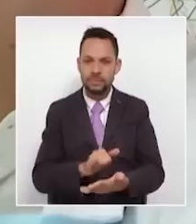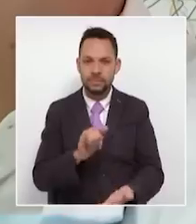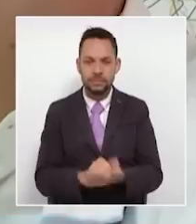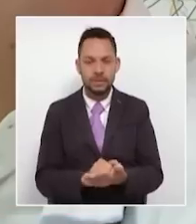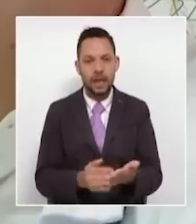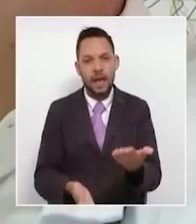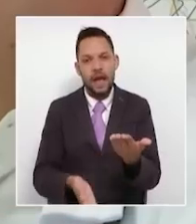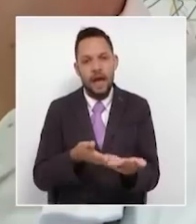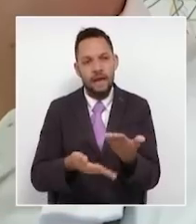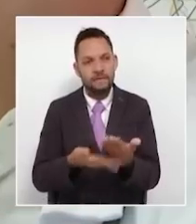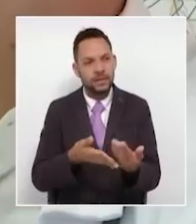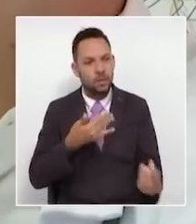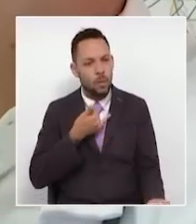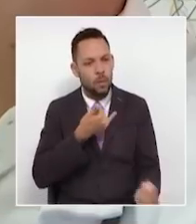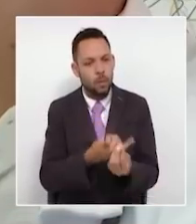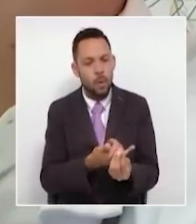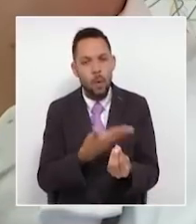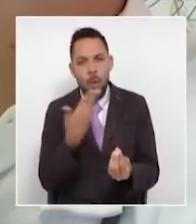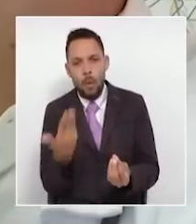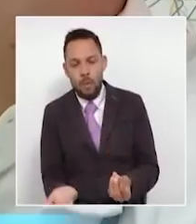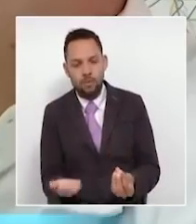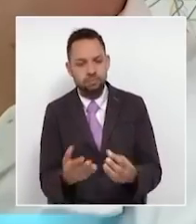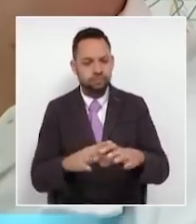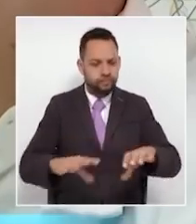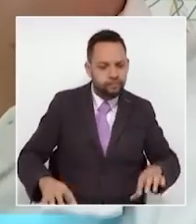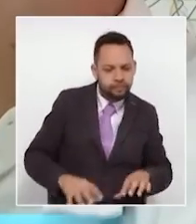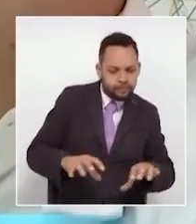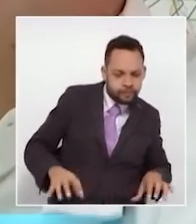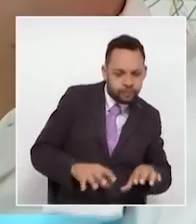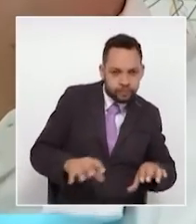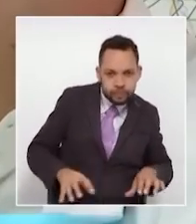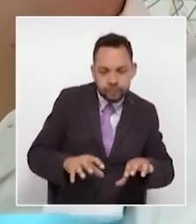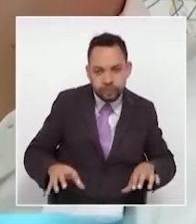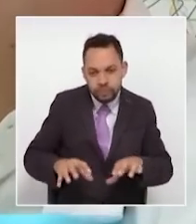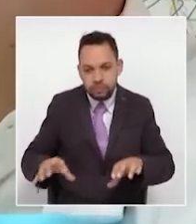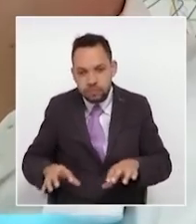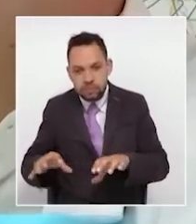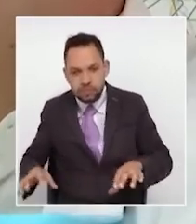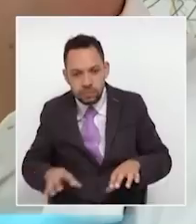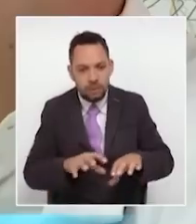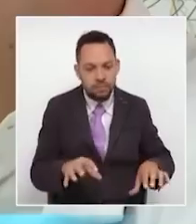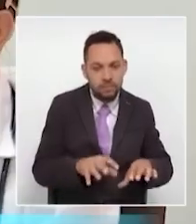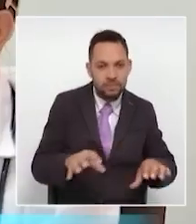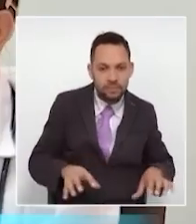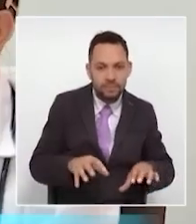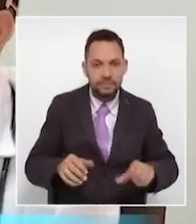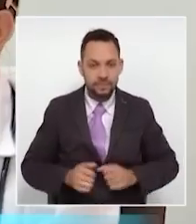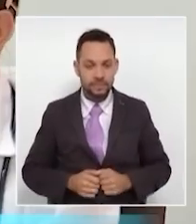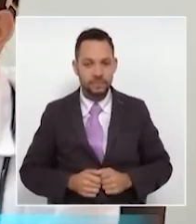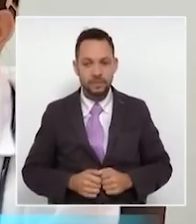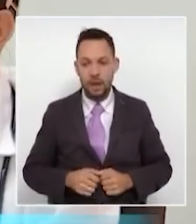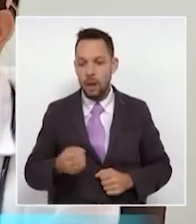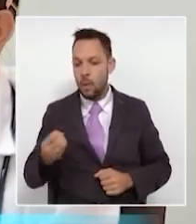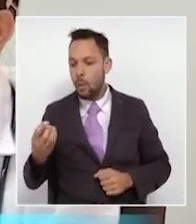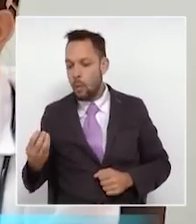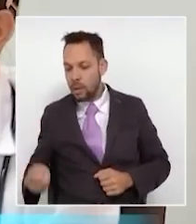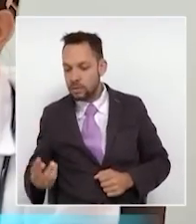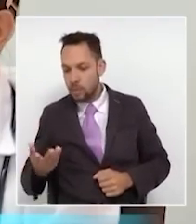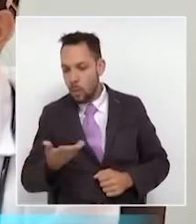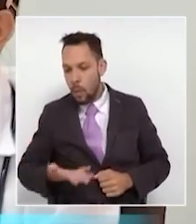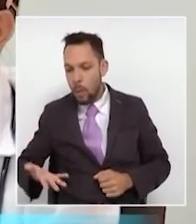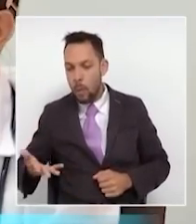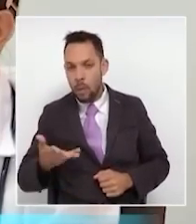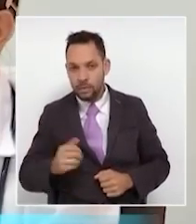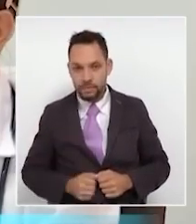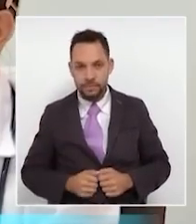mucho de nuestros comportamientos si no muchas de nuestras actitudes y muchos de